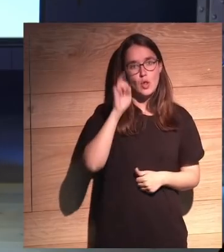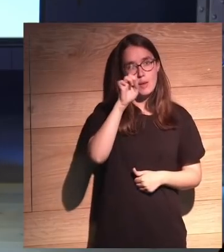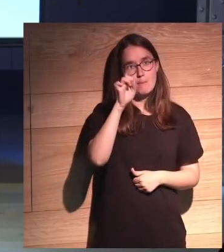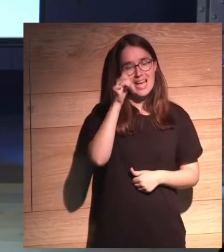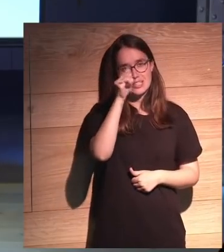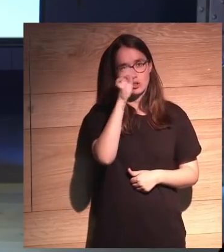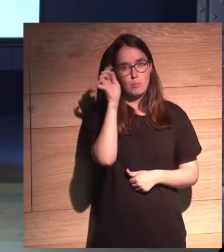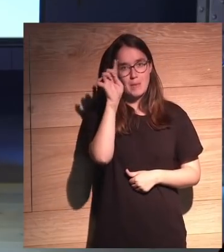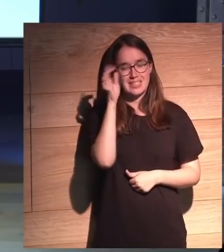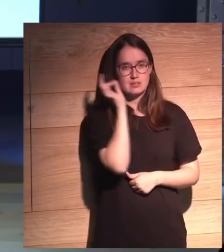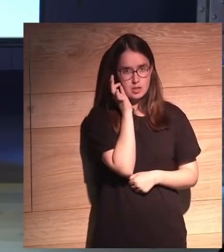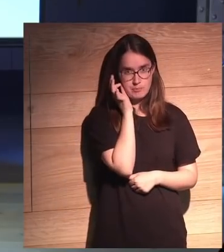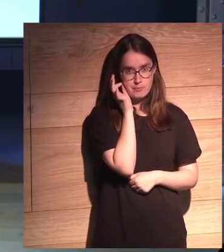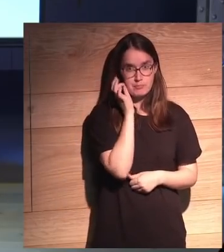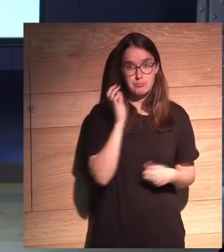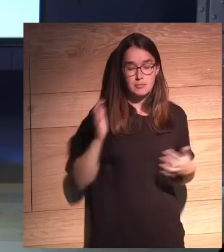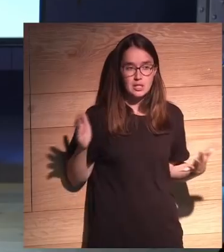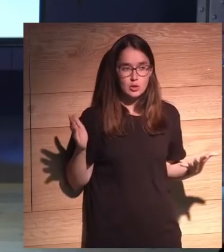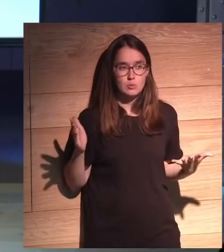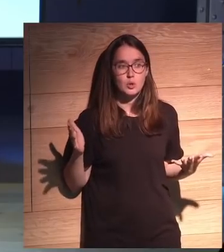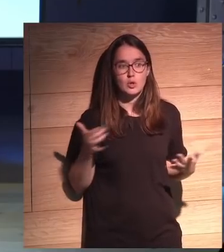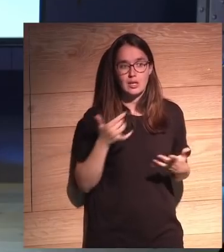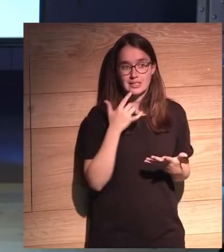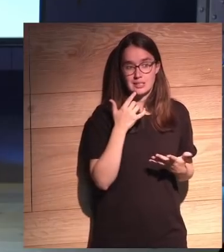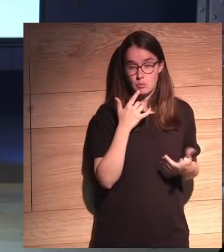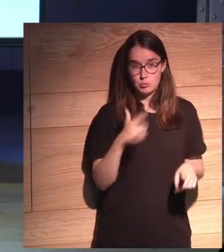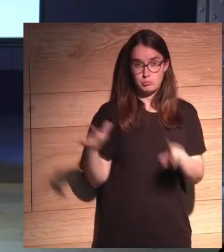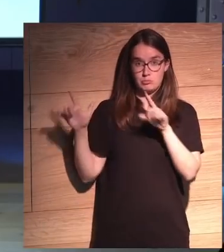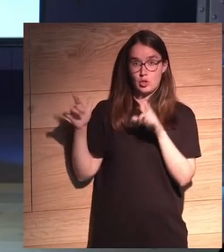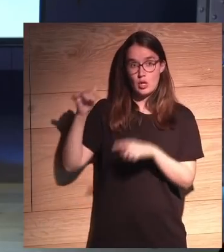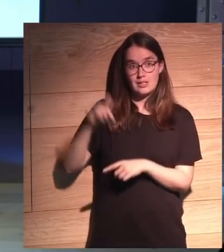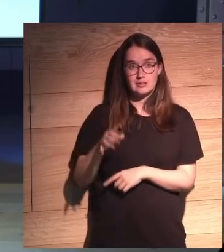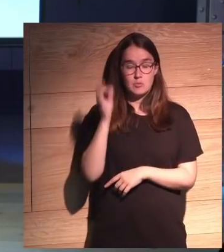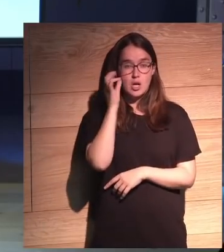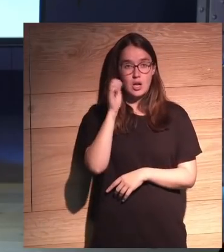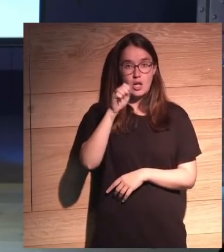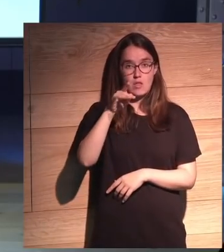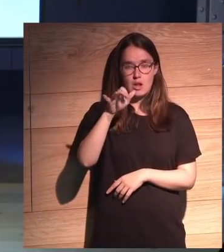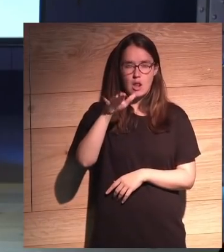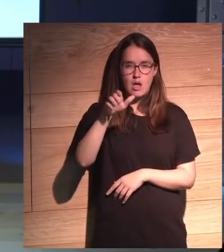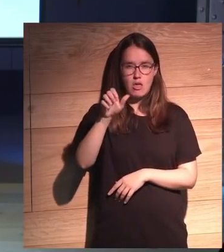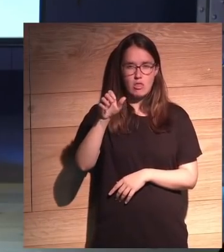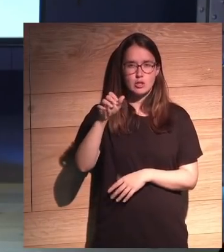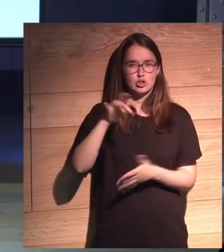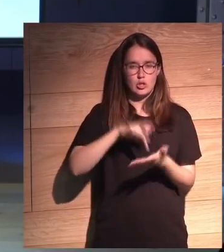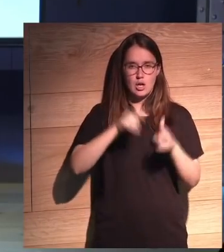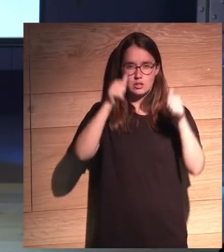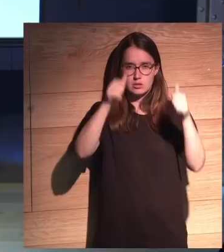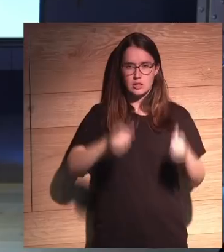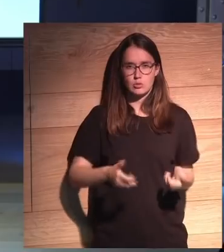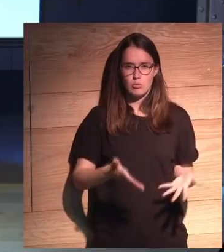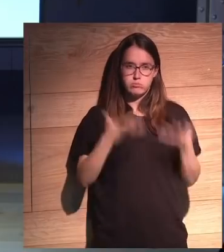maestra o de maestro, ¿no? Entonces, bueno, entre otras muchas de las que estamos viendo, esta mujer, Adélaïde Laville-Guiard, tenía